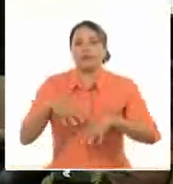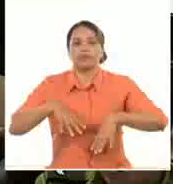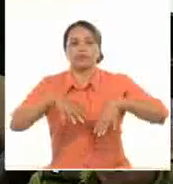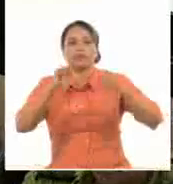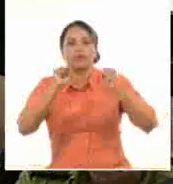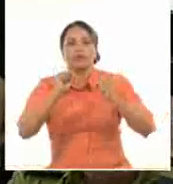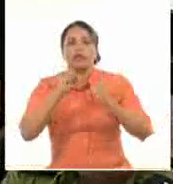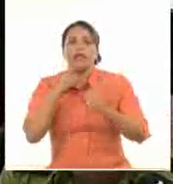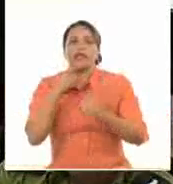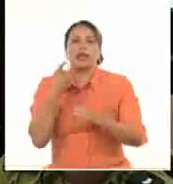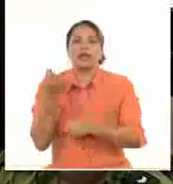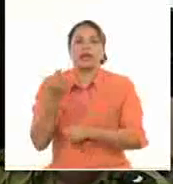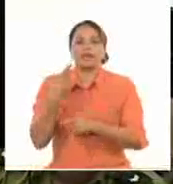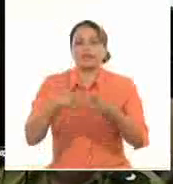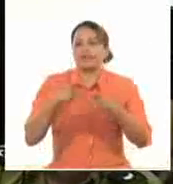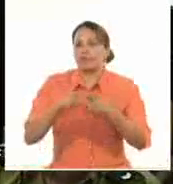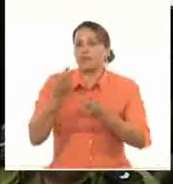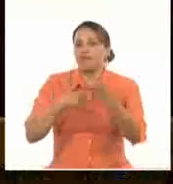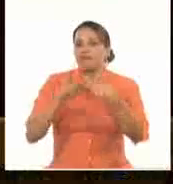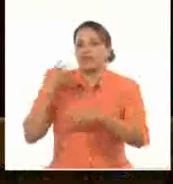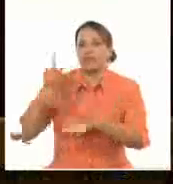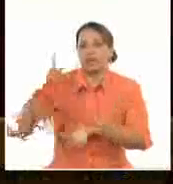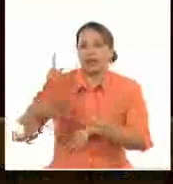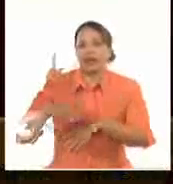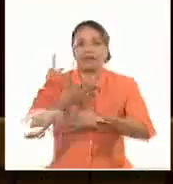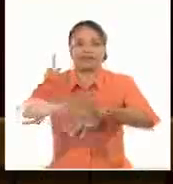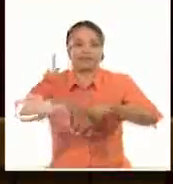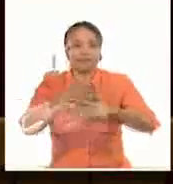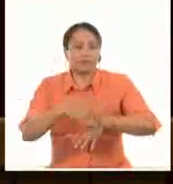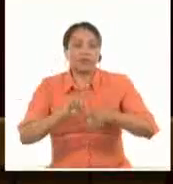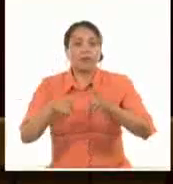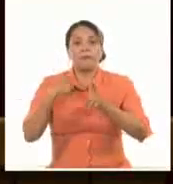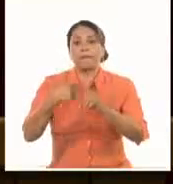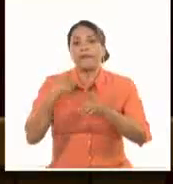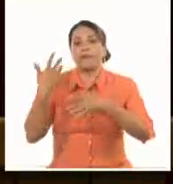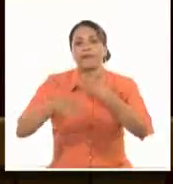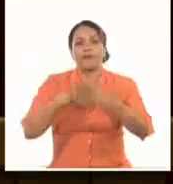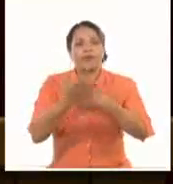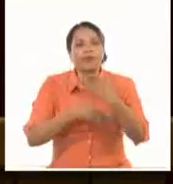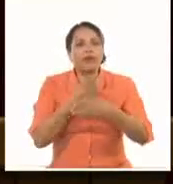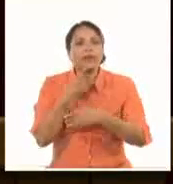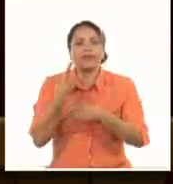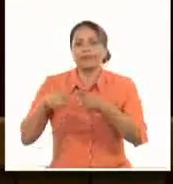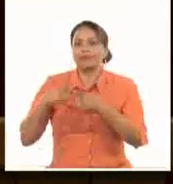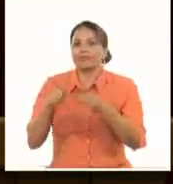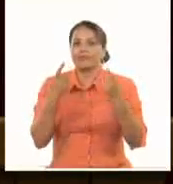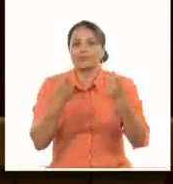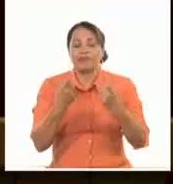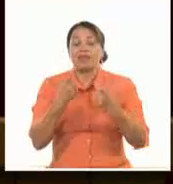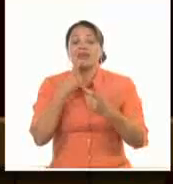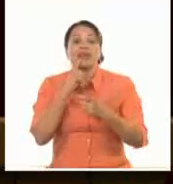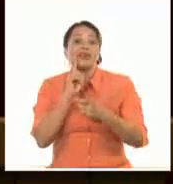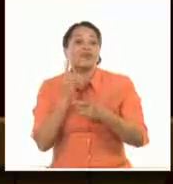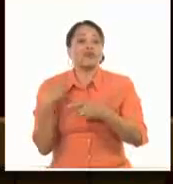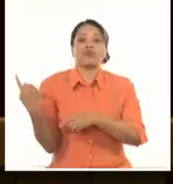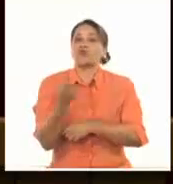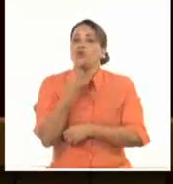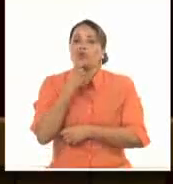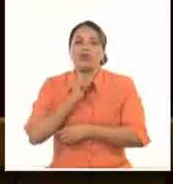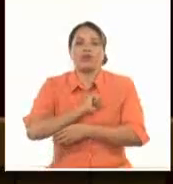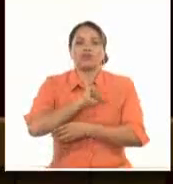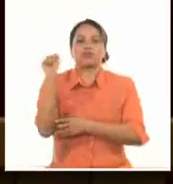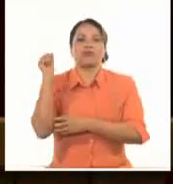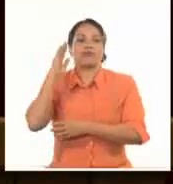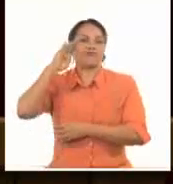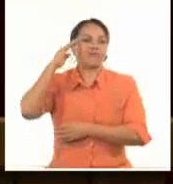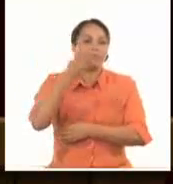inflación y otros males asociados a problemas propios de nuestras insuficiencias, es que saltan por encima de todo eso y salen todos